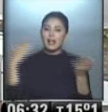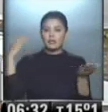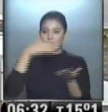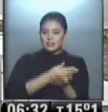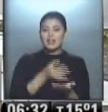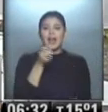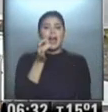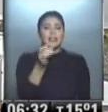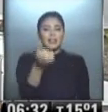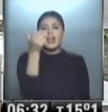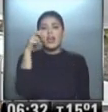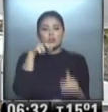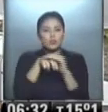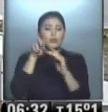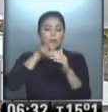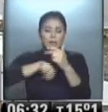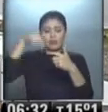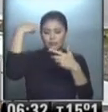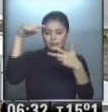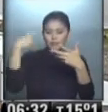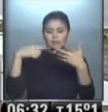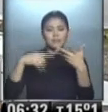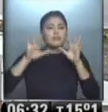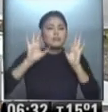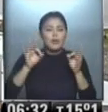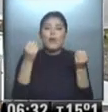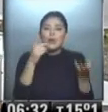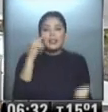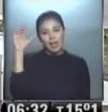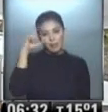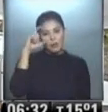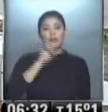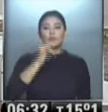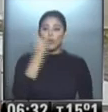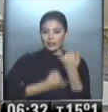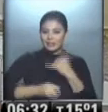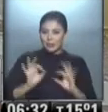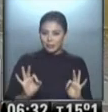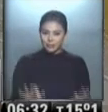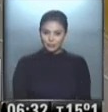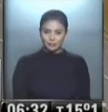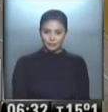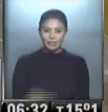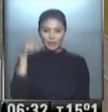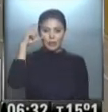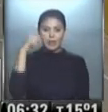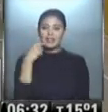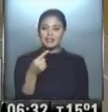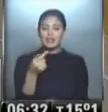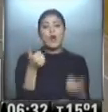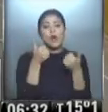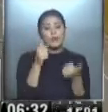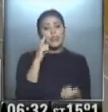los trenes, la 6 línea de subte, el premetro. Emanuel, querido, muy buen día, contanos todo. Buenos días, muy buenos